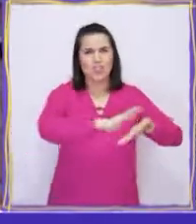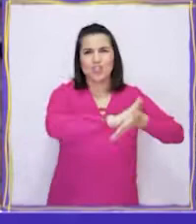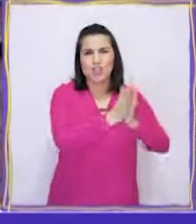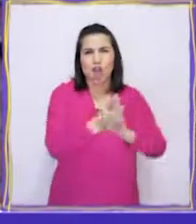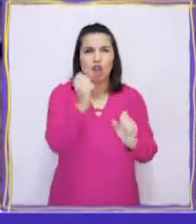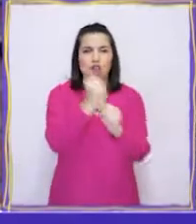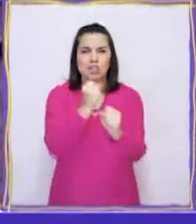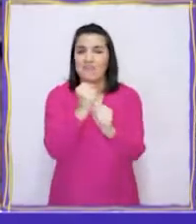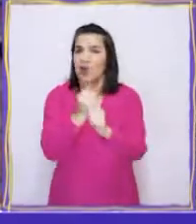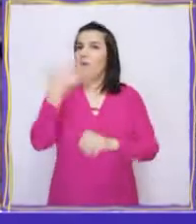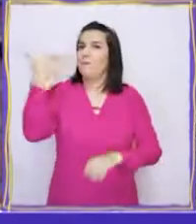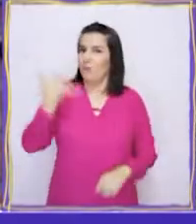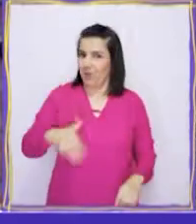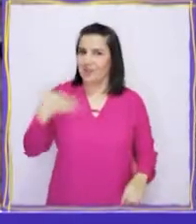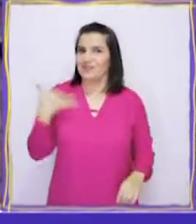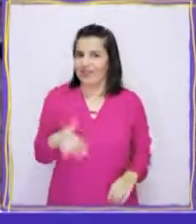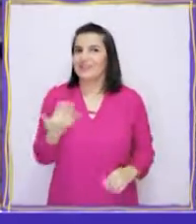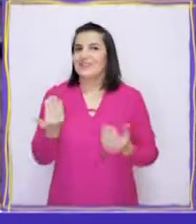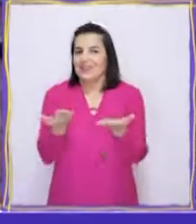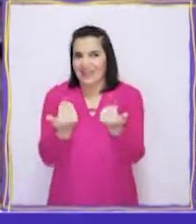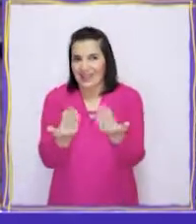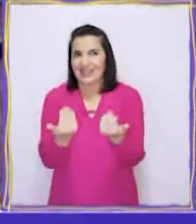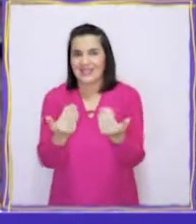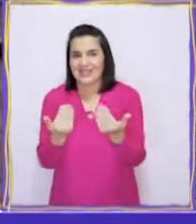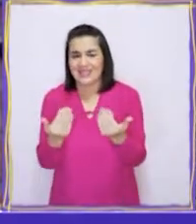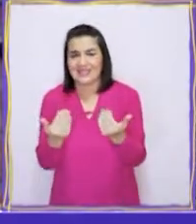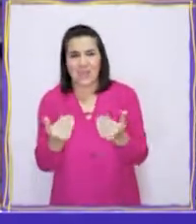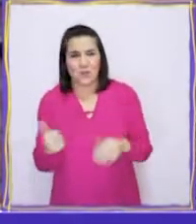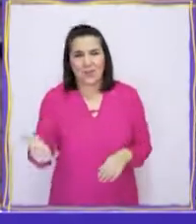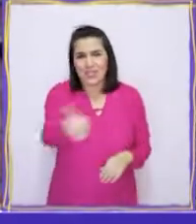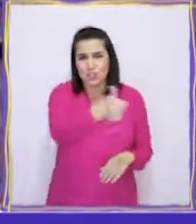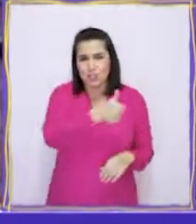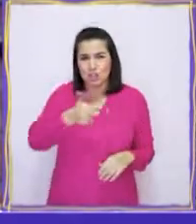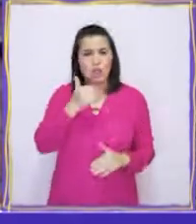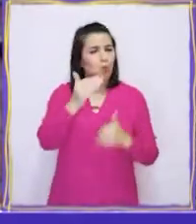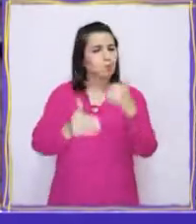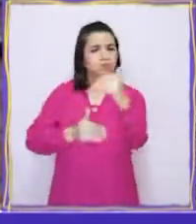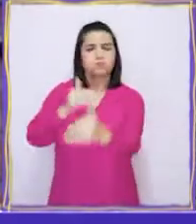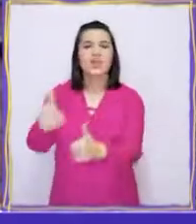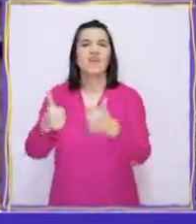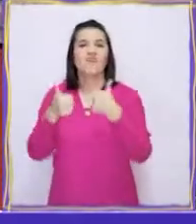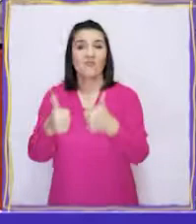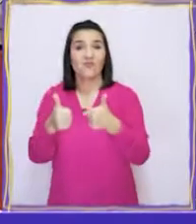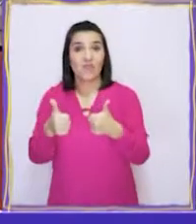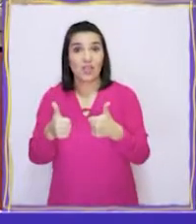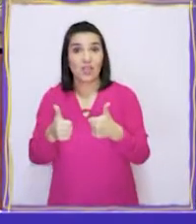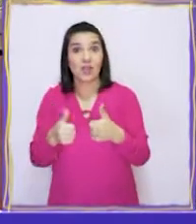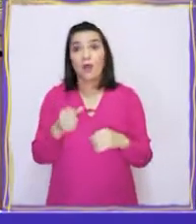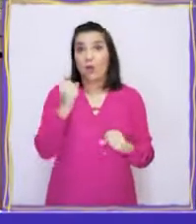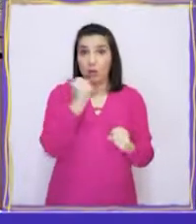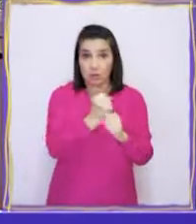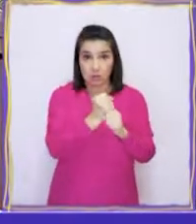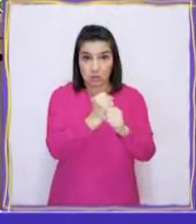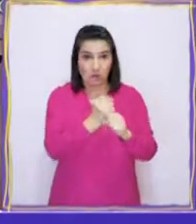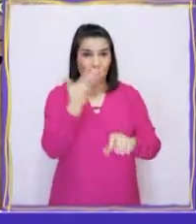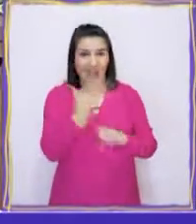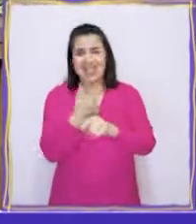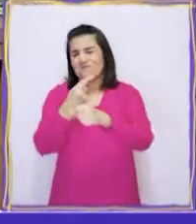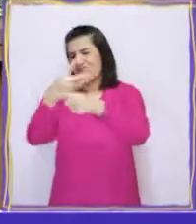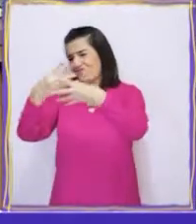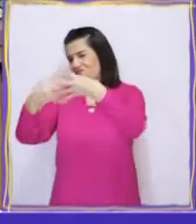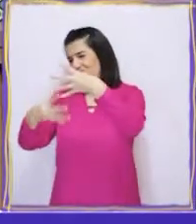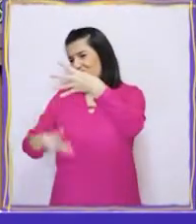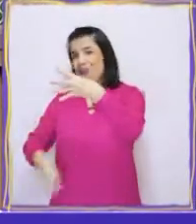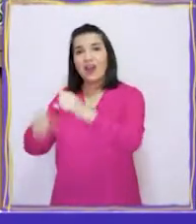son todos igual de importantes y necesarios para que el mundo funcione. Como estos, hay